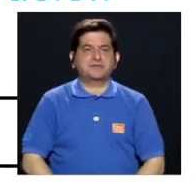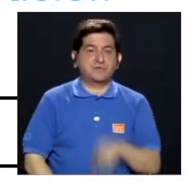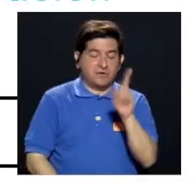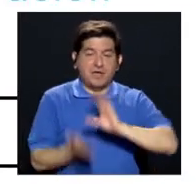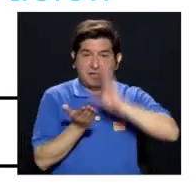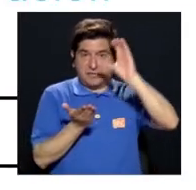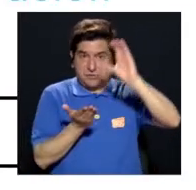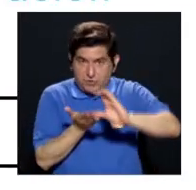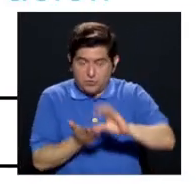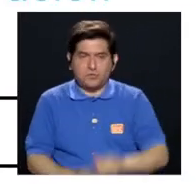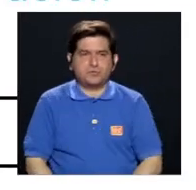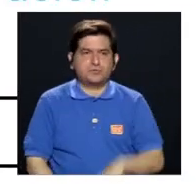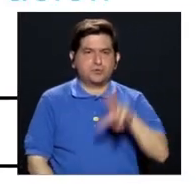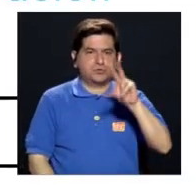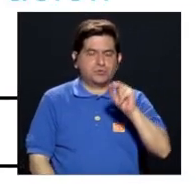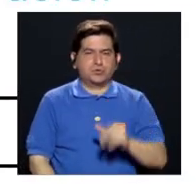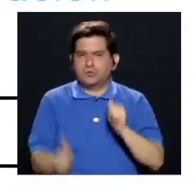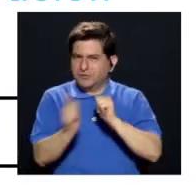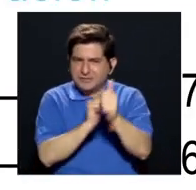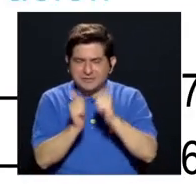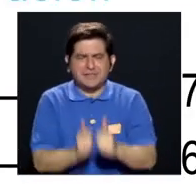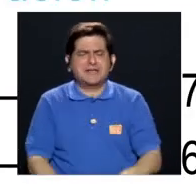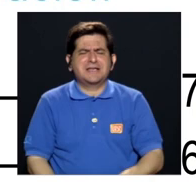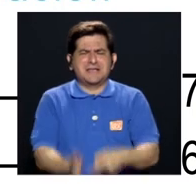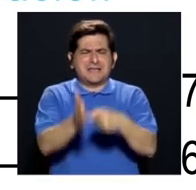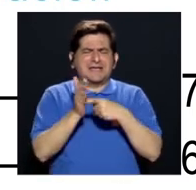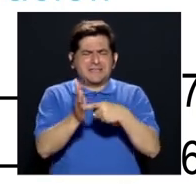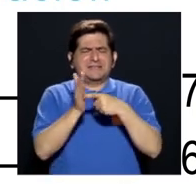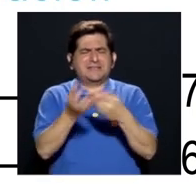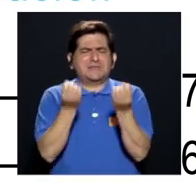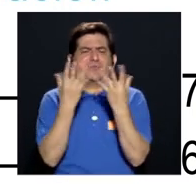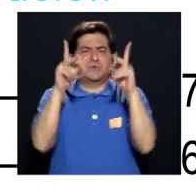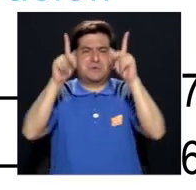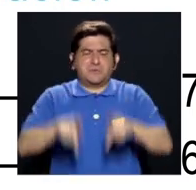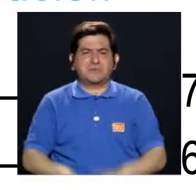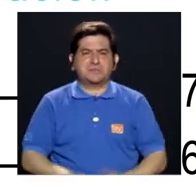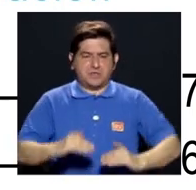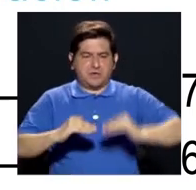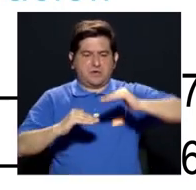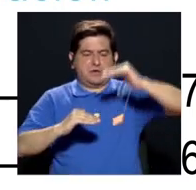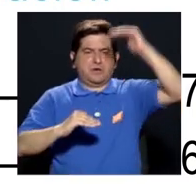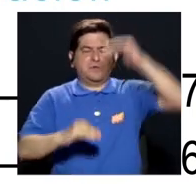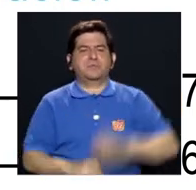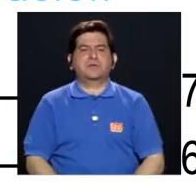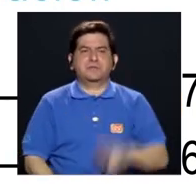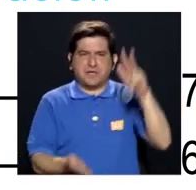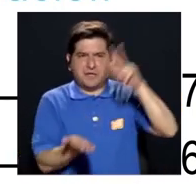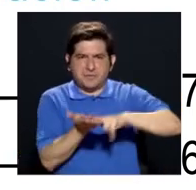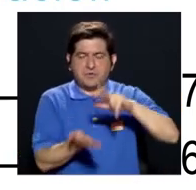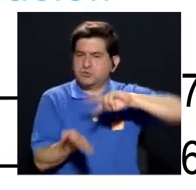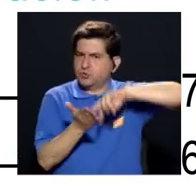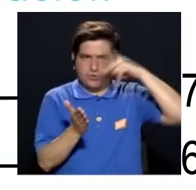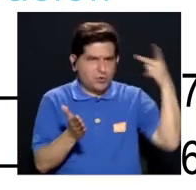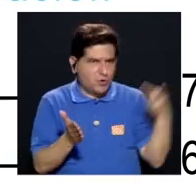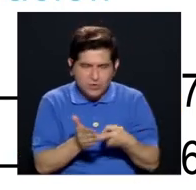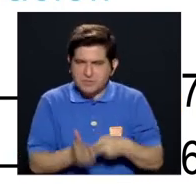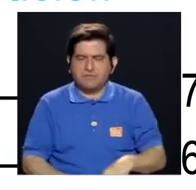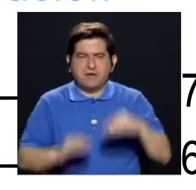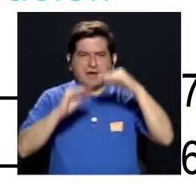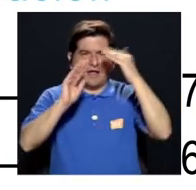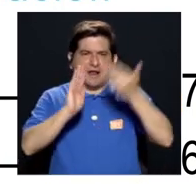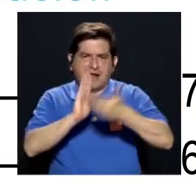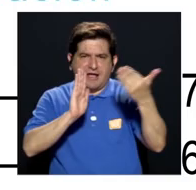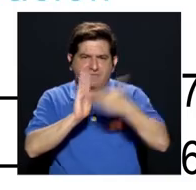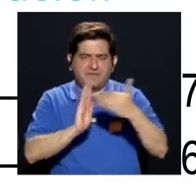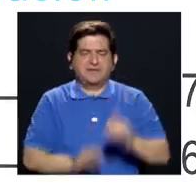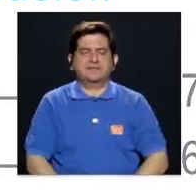estos cursos no ponderables y con alta demanda tuvieran un aumento en el nivel de aprobación sin que esto significara menoscabar